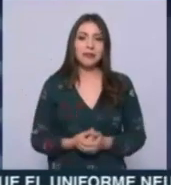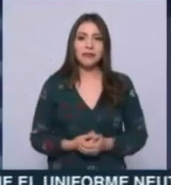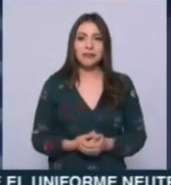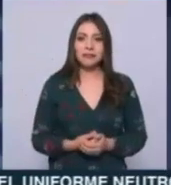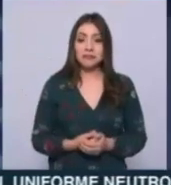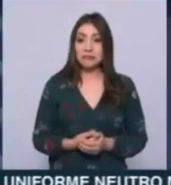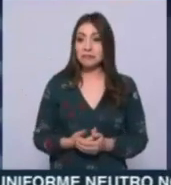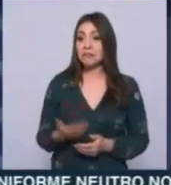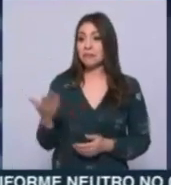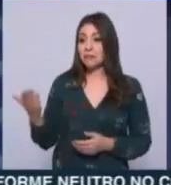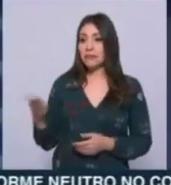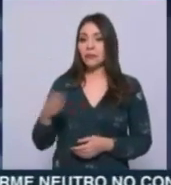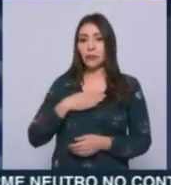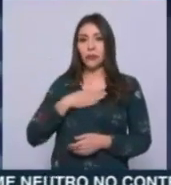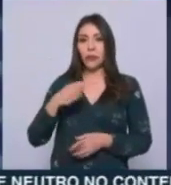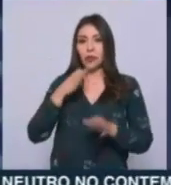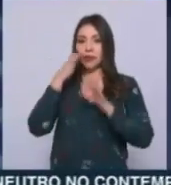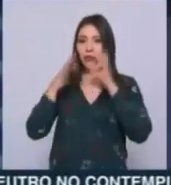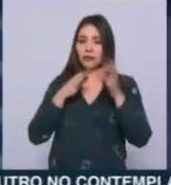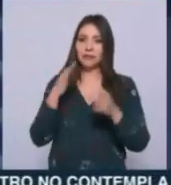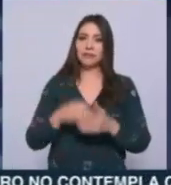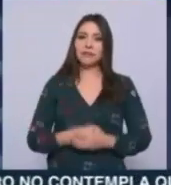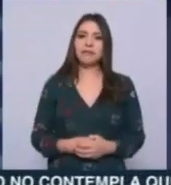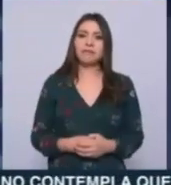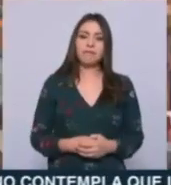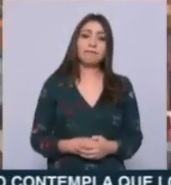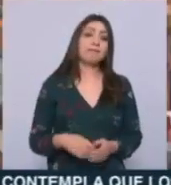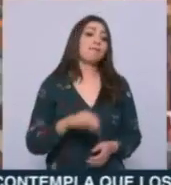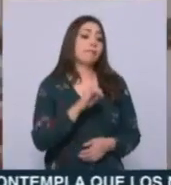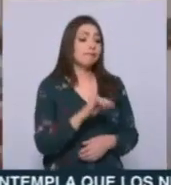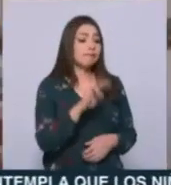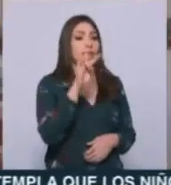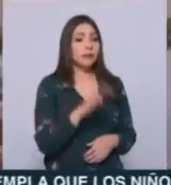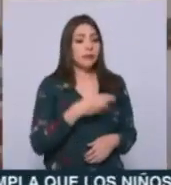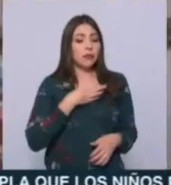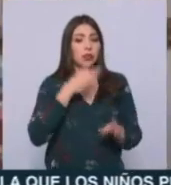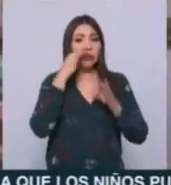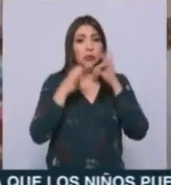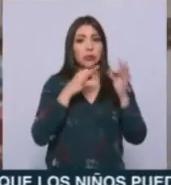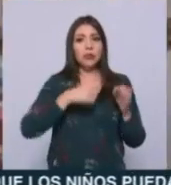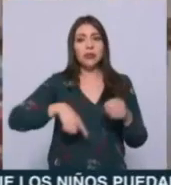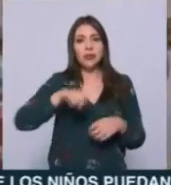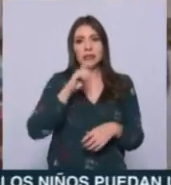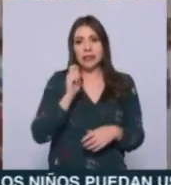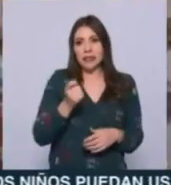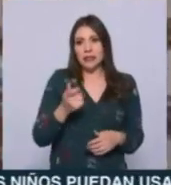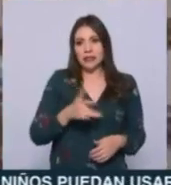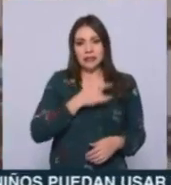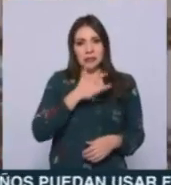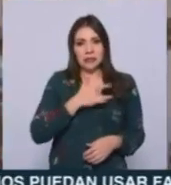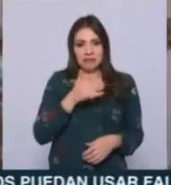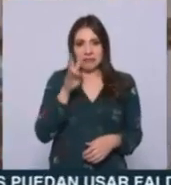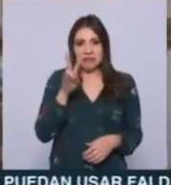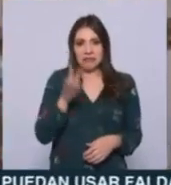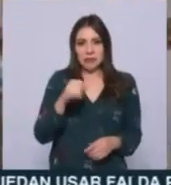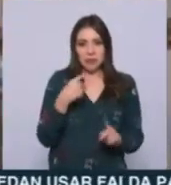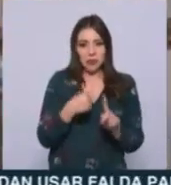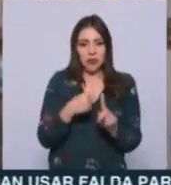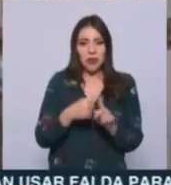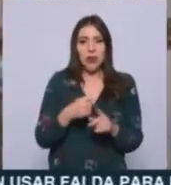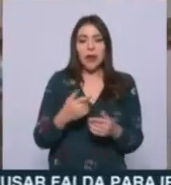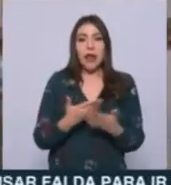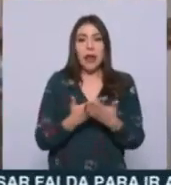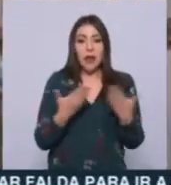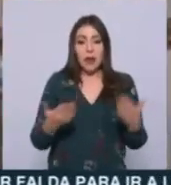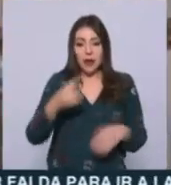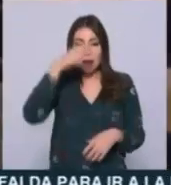noticia. Es una buena noticia, por supuesto. Yo creo que no podríamos tomarla de otra forma en el concepto particular de que México a partir